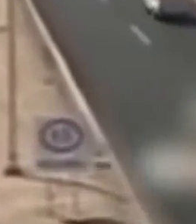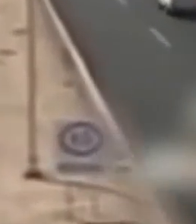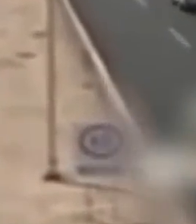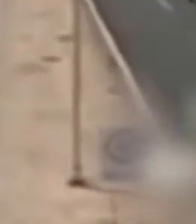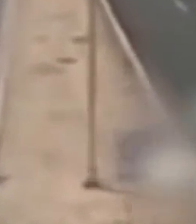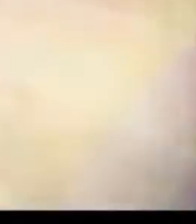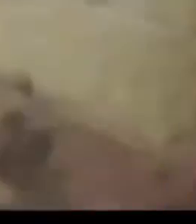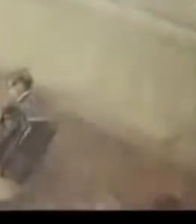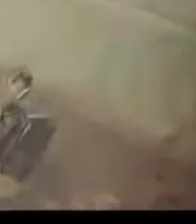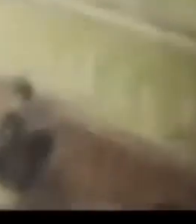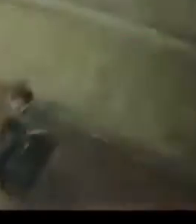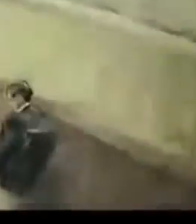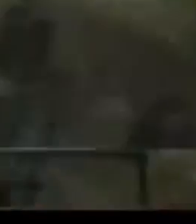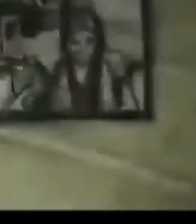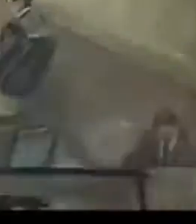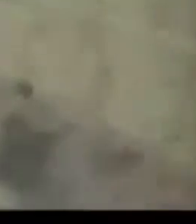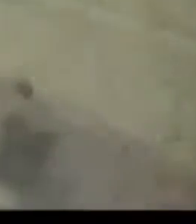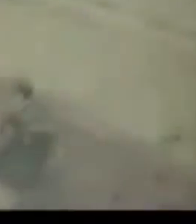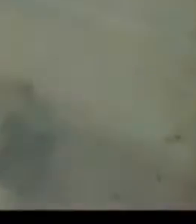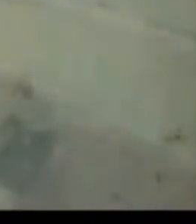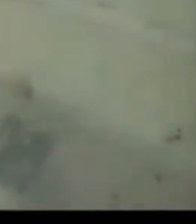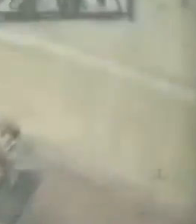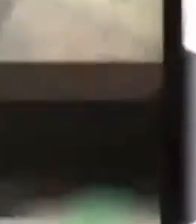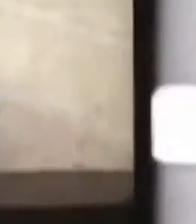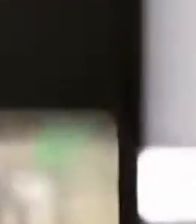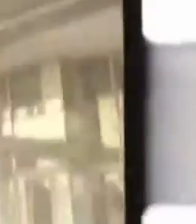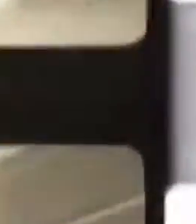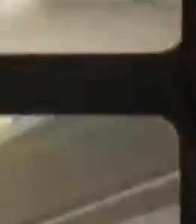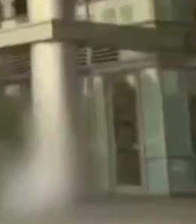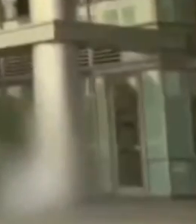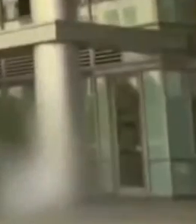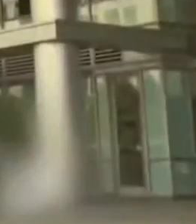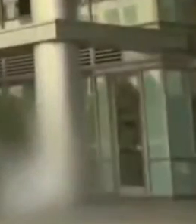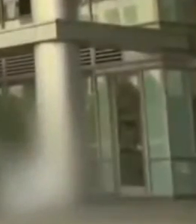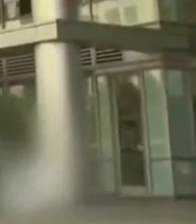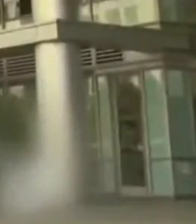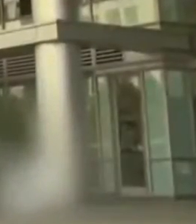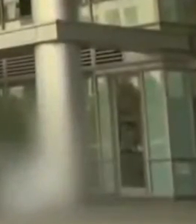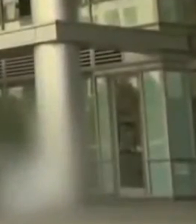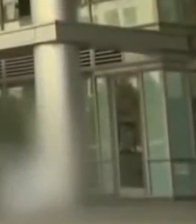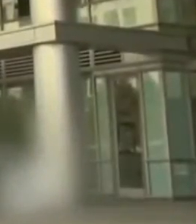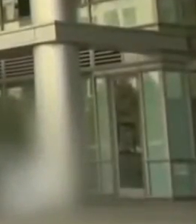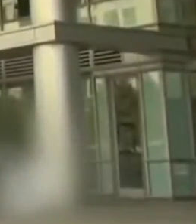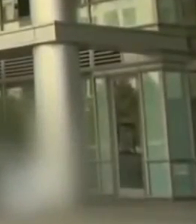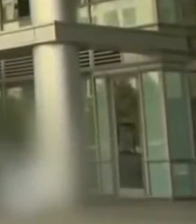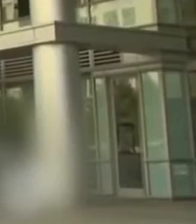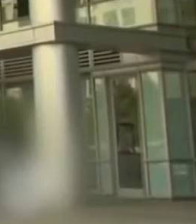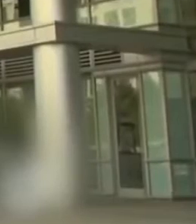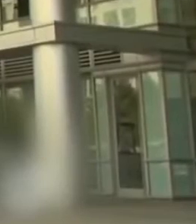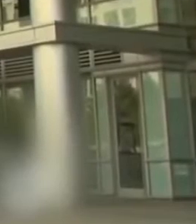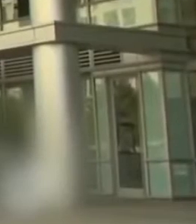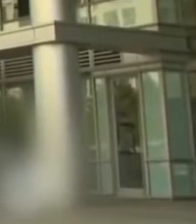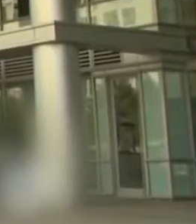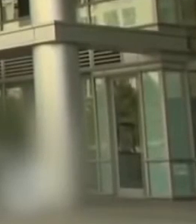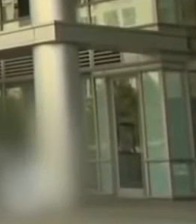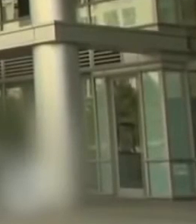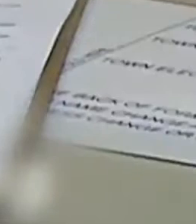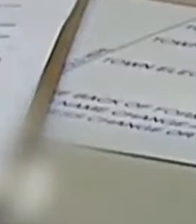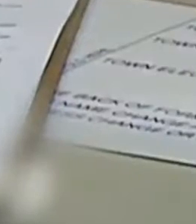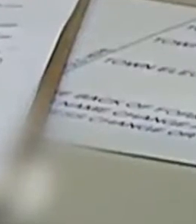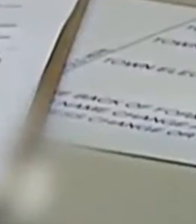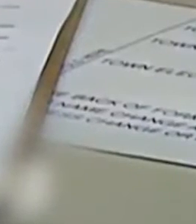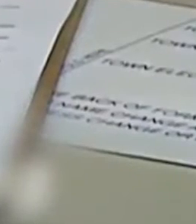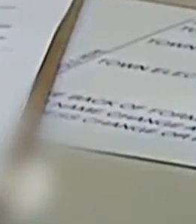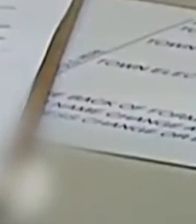pudo escapar. La siguiente testigo fue Marín Tarantino, funcionaria del Servicio de Ciudadanía e Inmigración de los Estados Unidos,